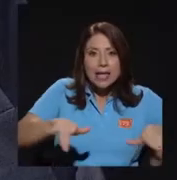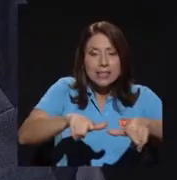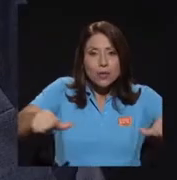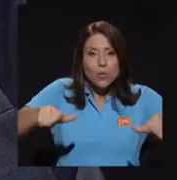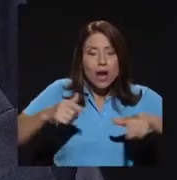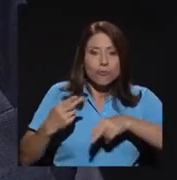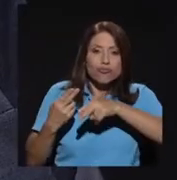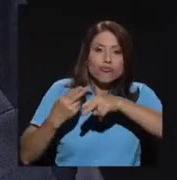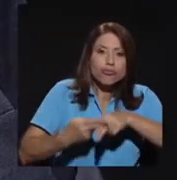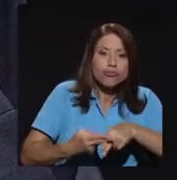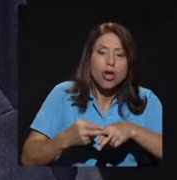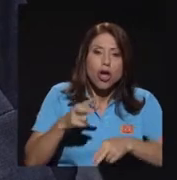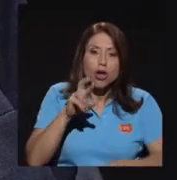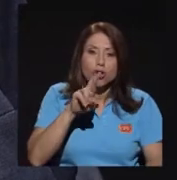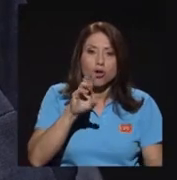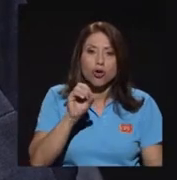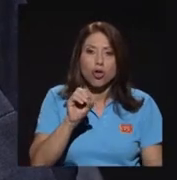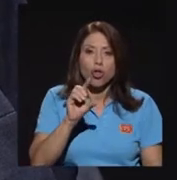del campus universitario